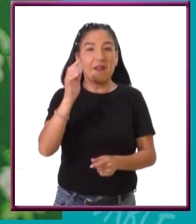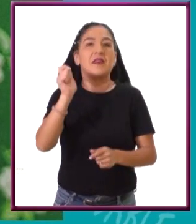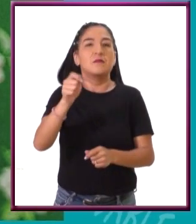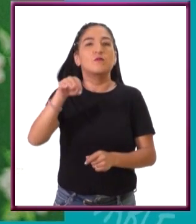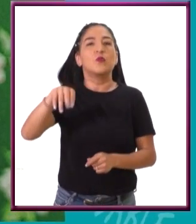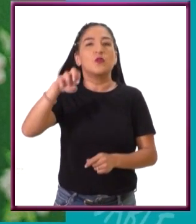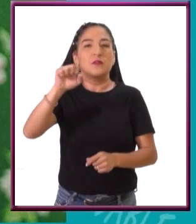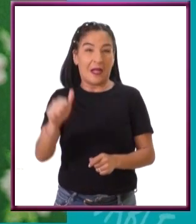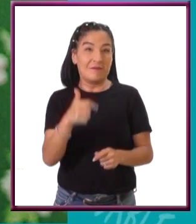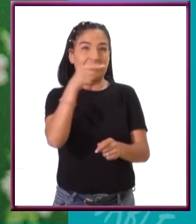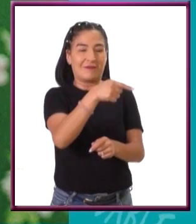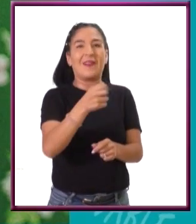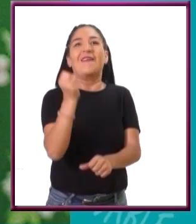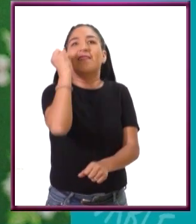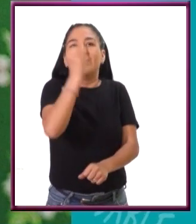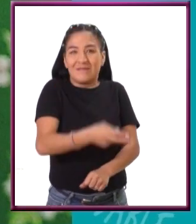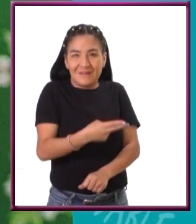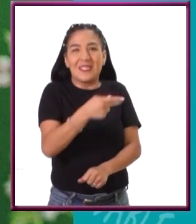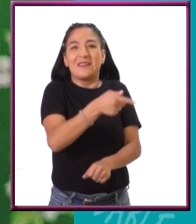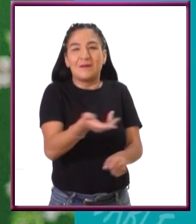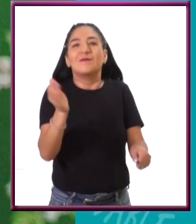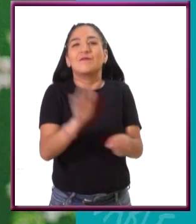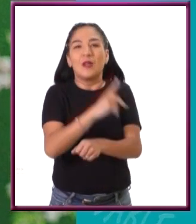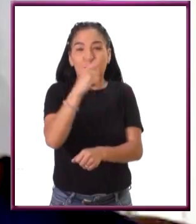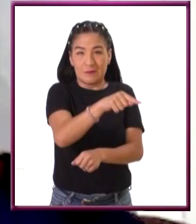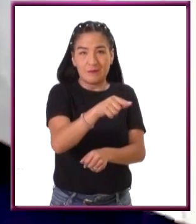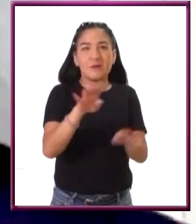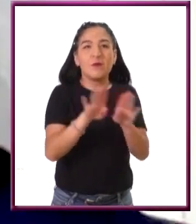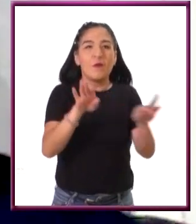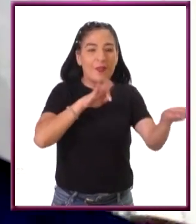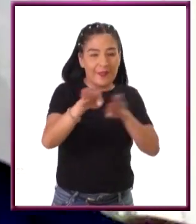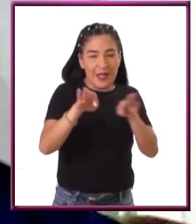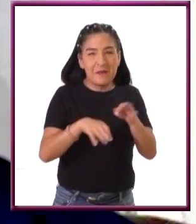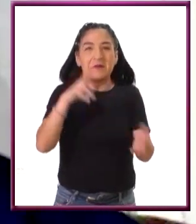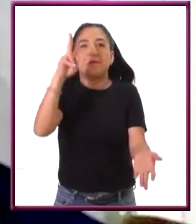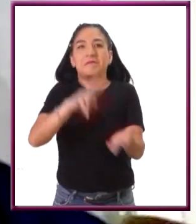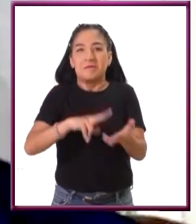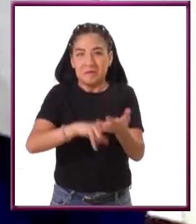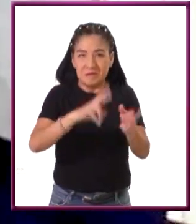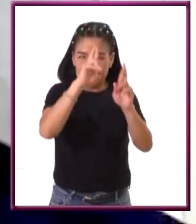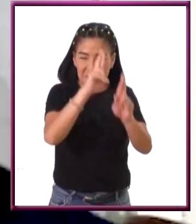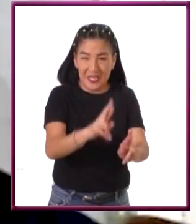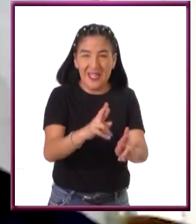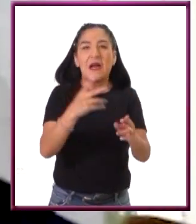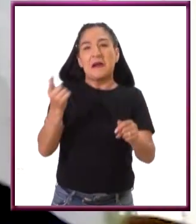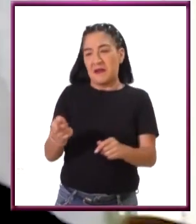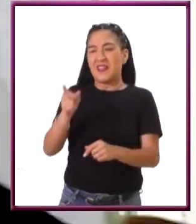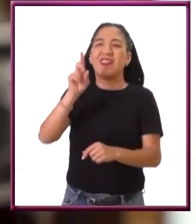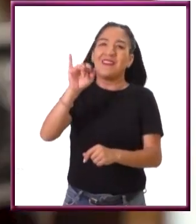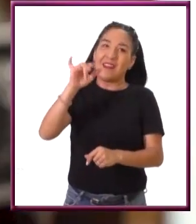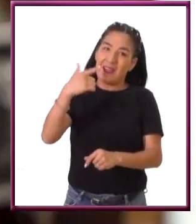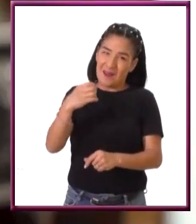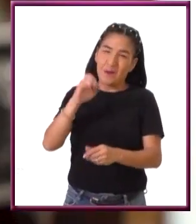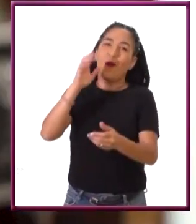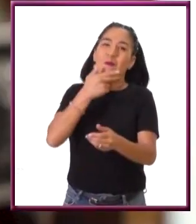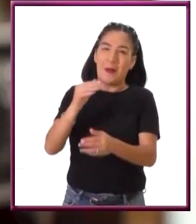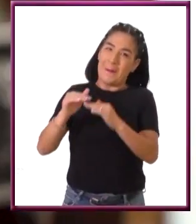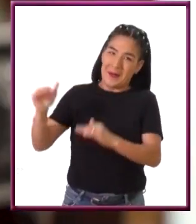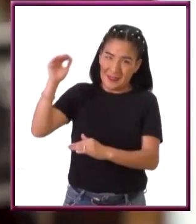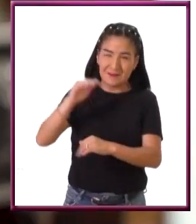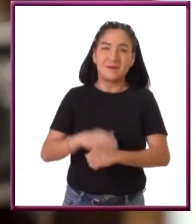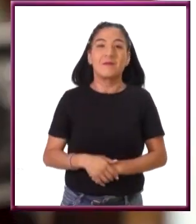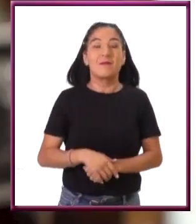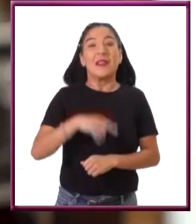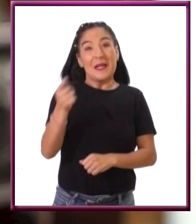musa hasta cierto punto afortunada. Su obra fue valorada en su época, quizá nunca como la de Diego, y Camille